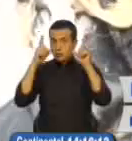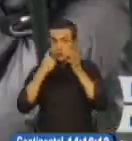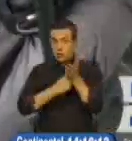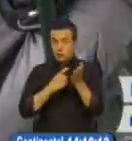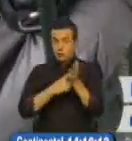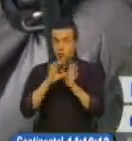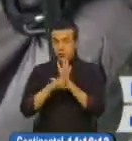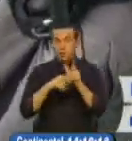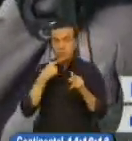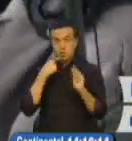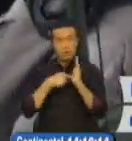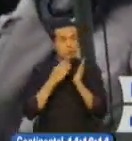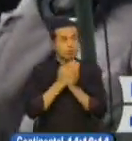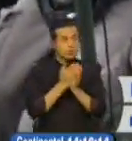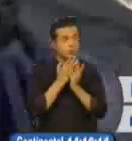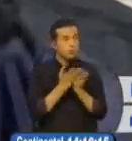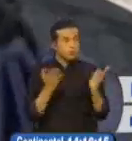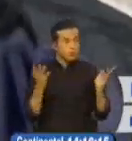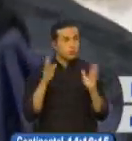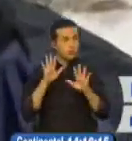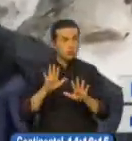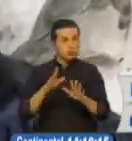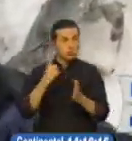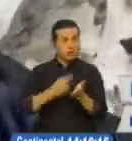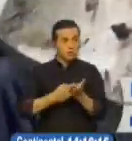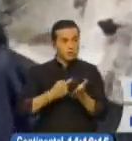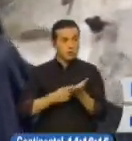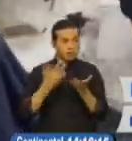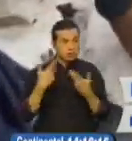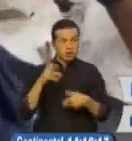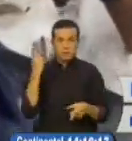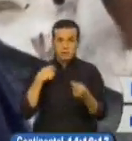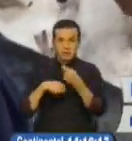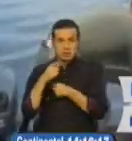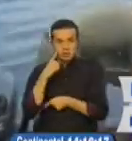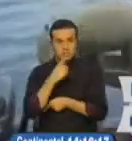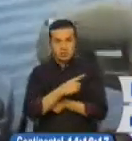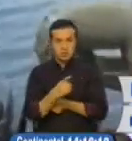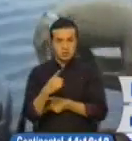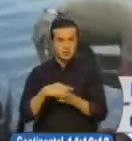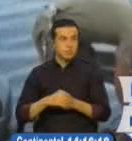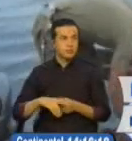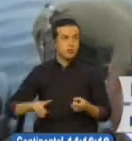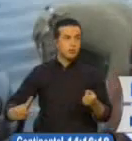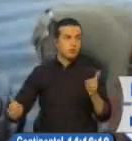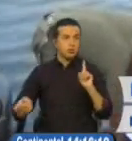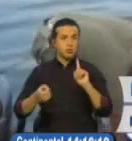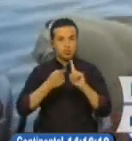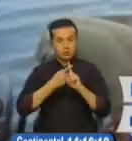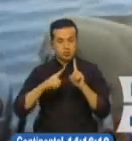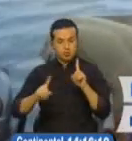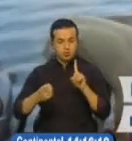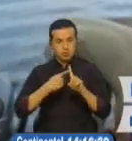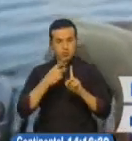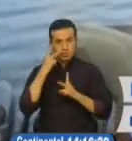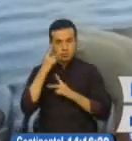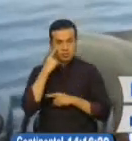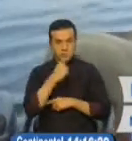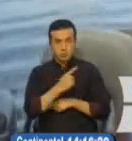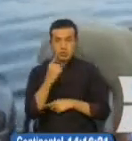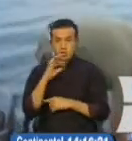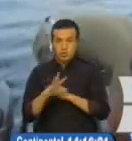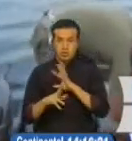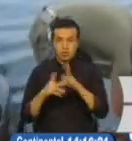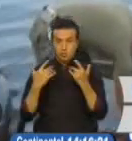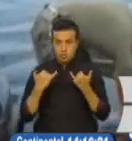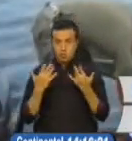el caso de esta embarcación que fue detenida con camarón listo para su venta. Lo único que podemos determinar que los robos que